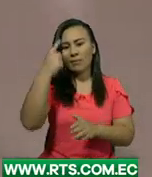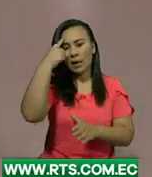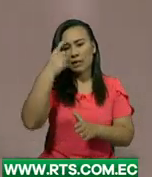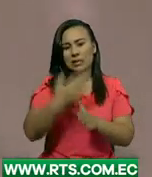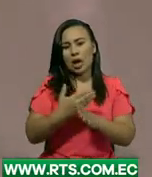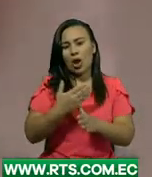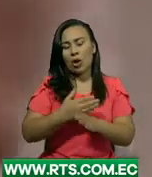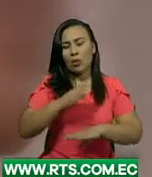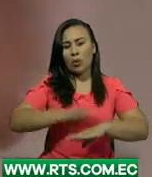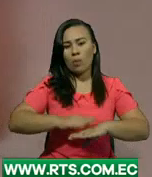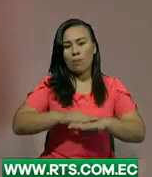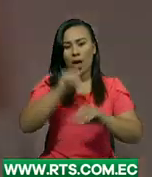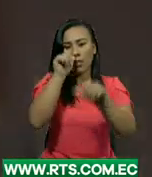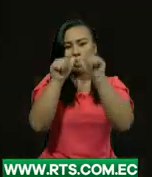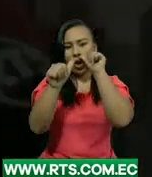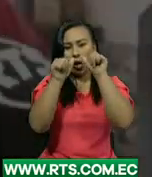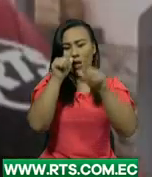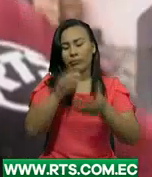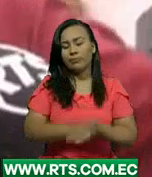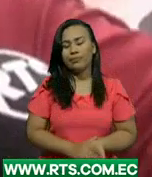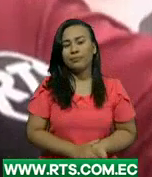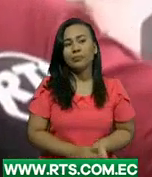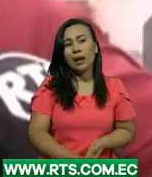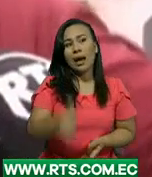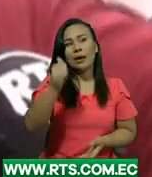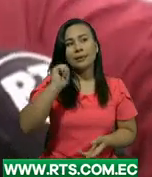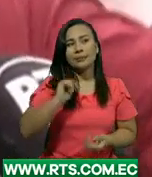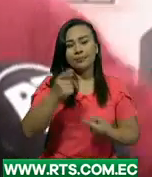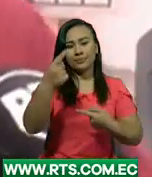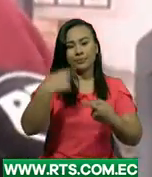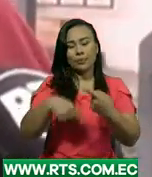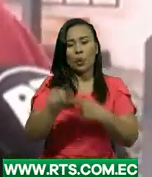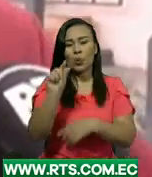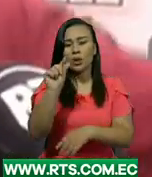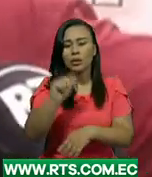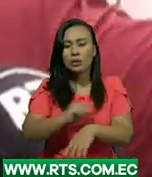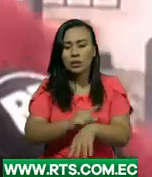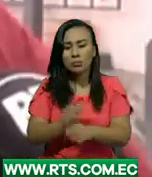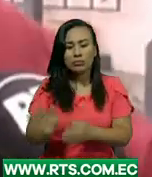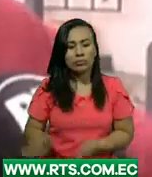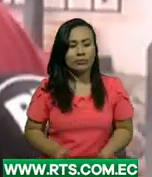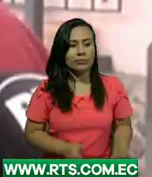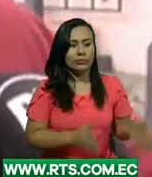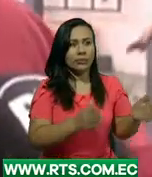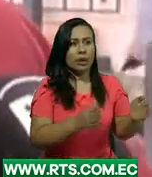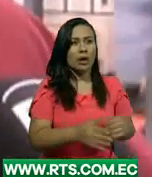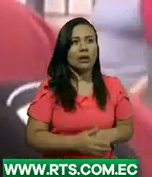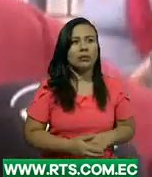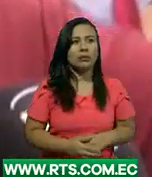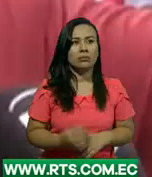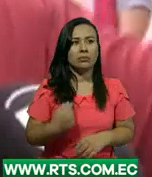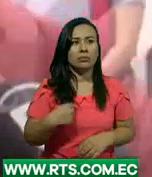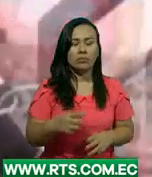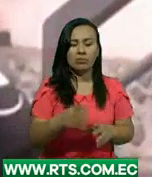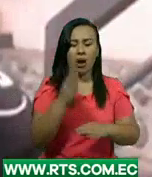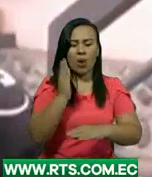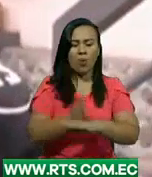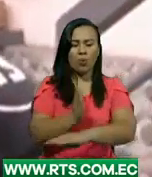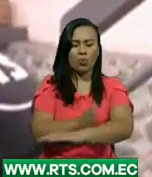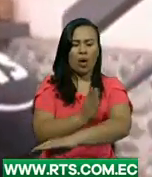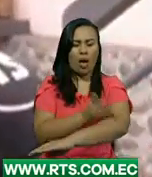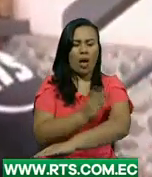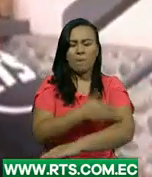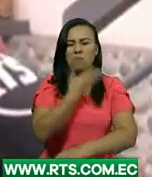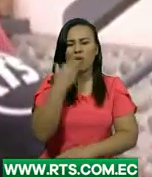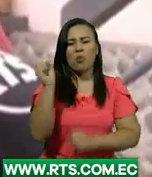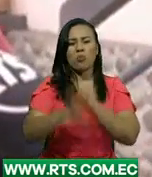de sustancias psicotrópicas. Ayer vino a la funeraria, vino un ratito, ha dicho que deja ahí porque va a hacer pedazos y le va a botar, y ha recaudado una plata